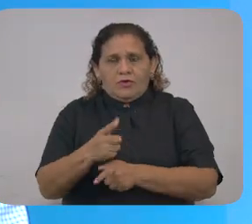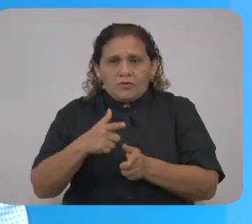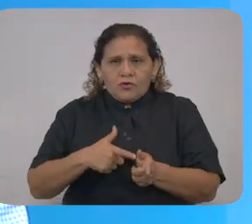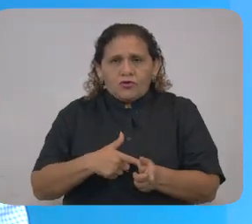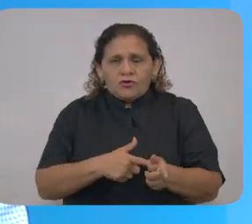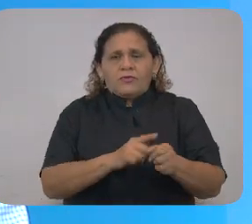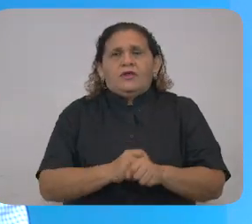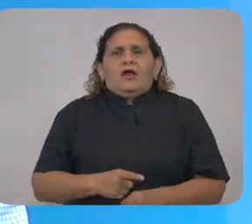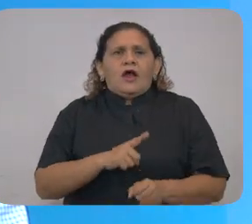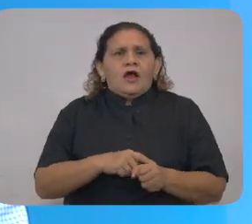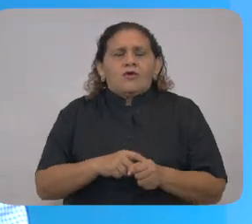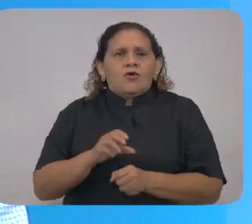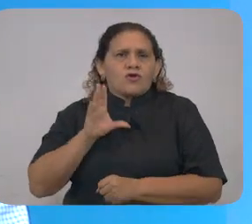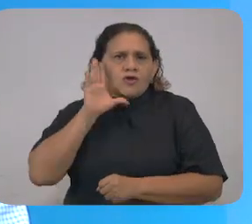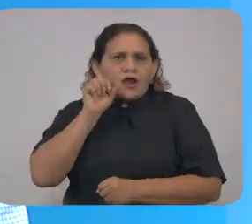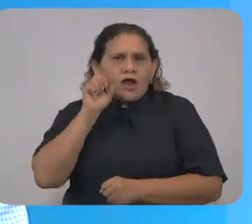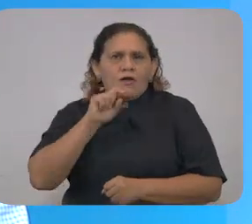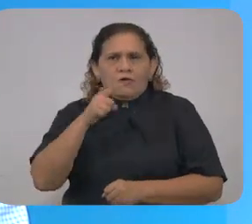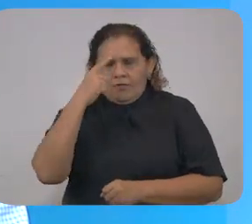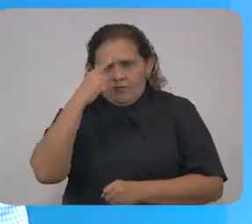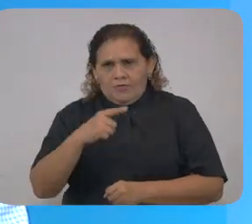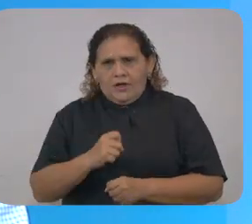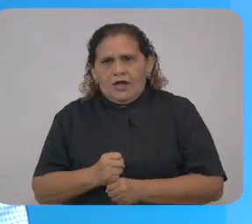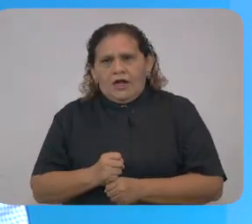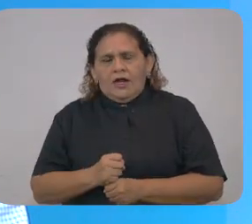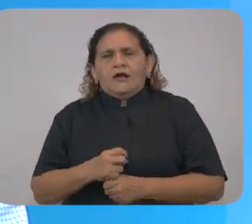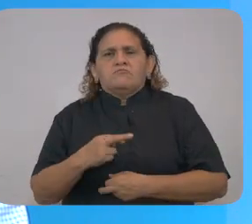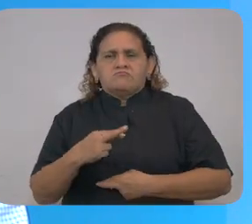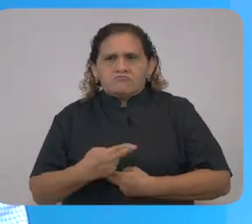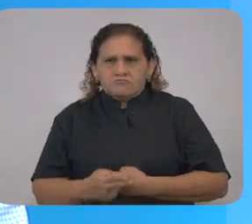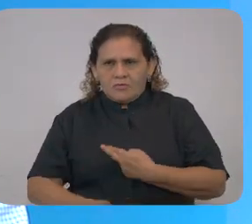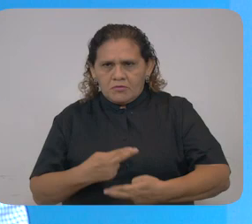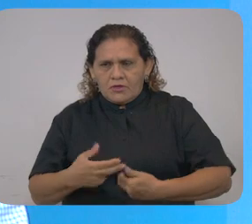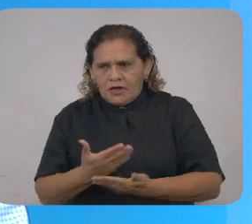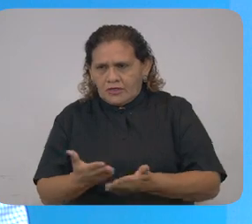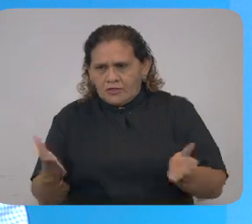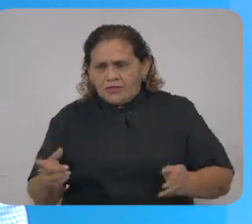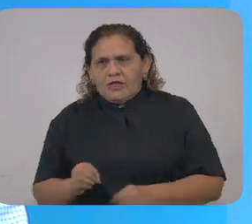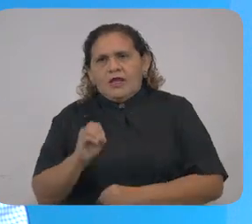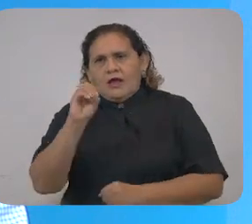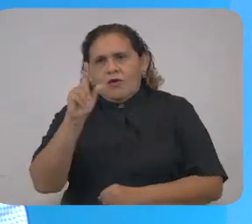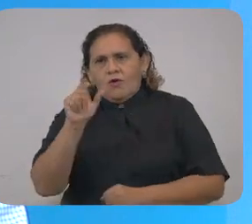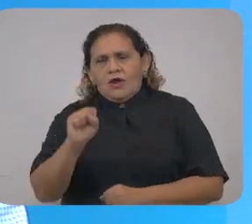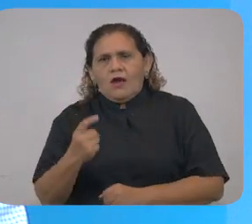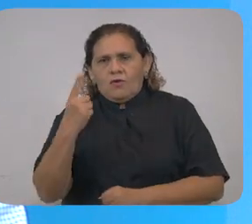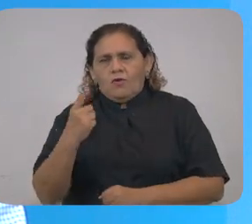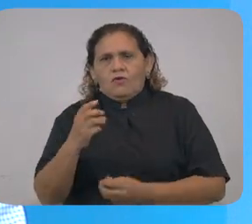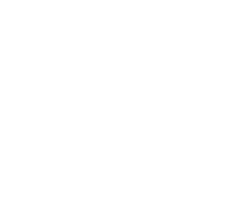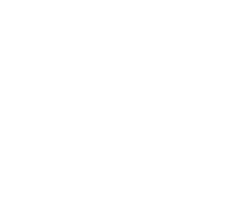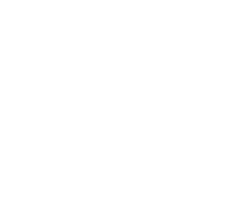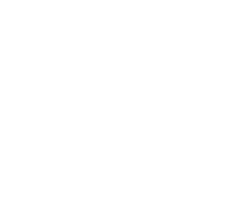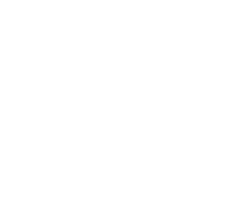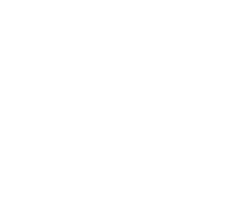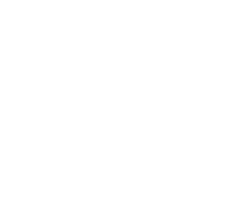continúa en color naranja. La reapertura se mantiene en la ola 1. Muchas gracias.